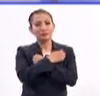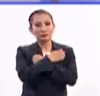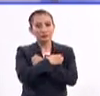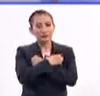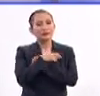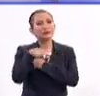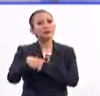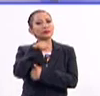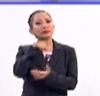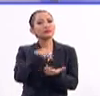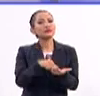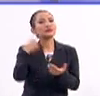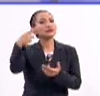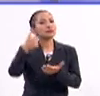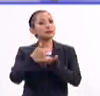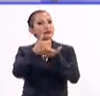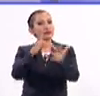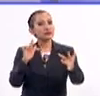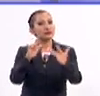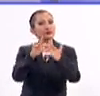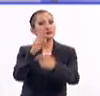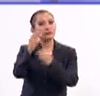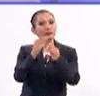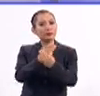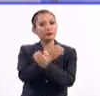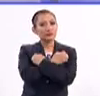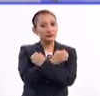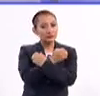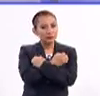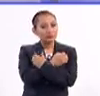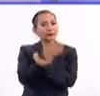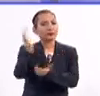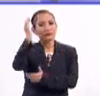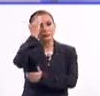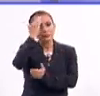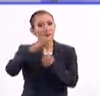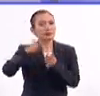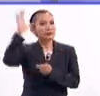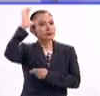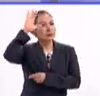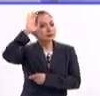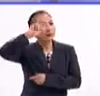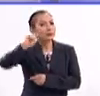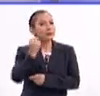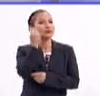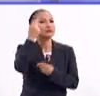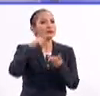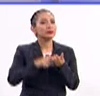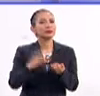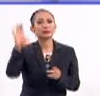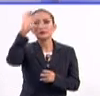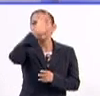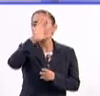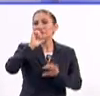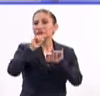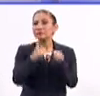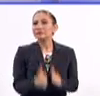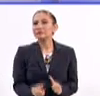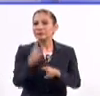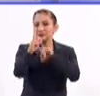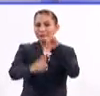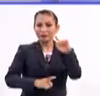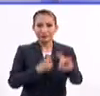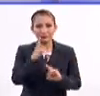Educativa, a este programa que es su interfaz con el mundo de la educación, el conocimiento, la ciencia, la tecnología, la cultura, el arte y